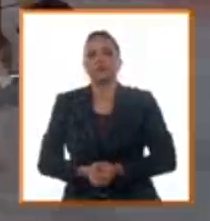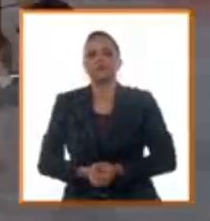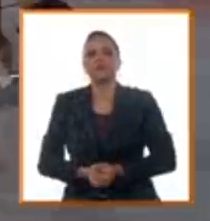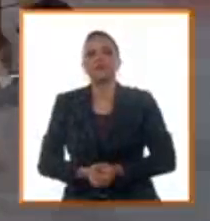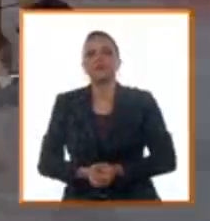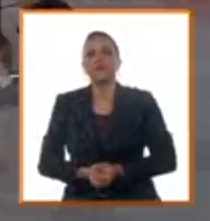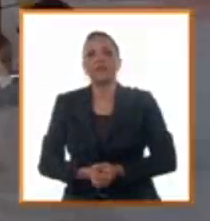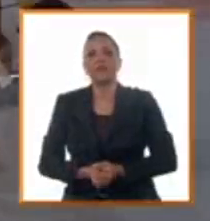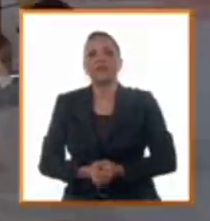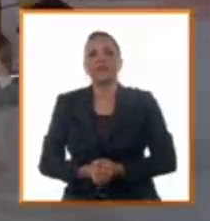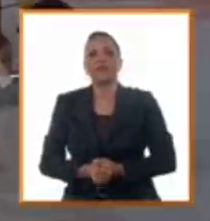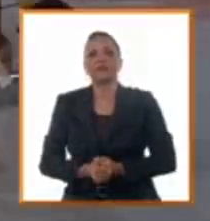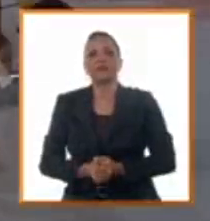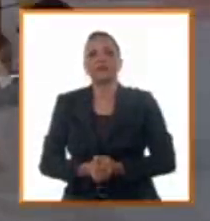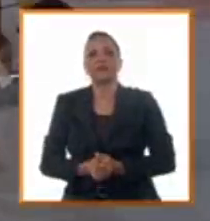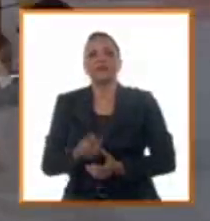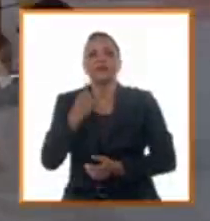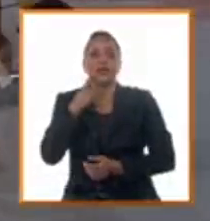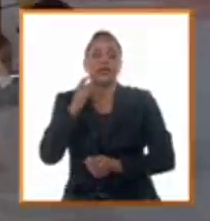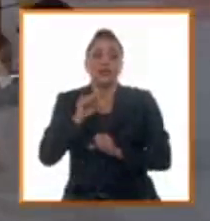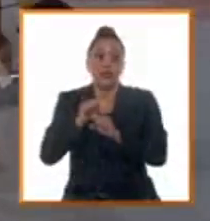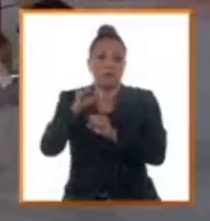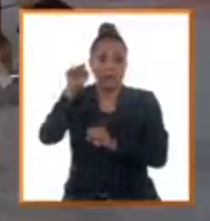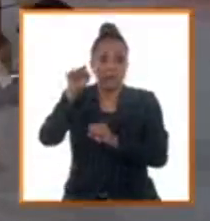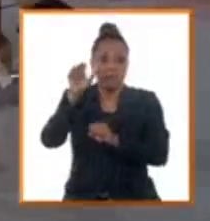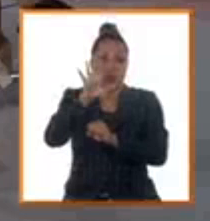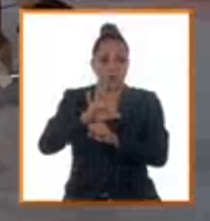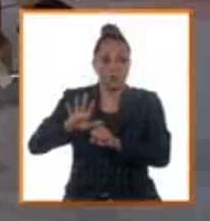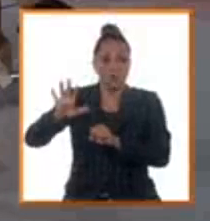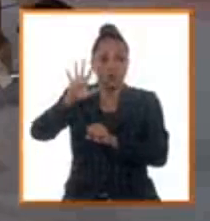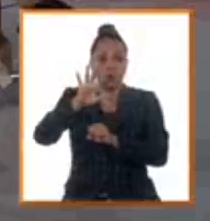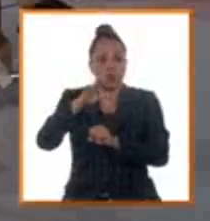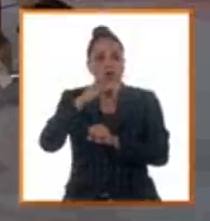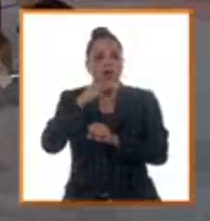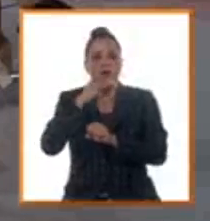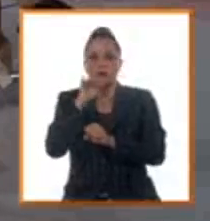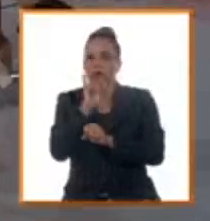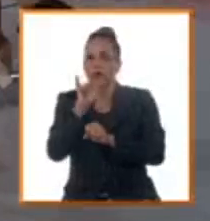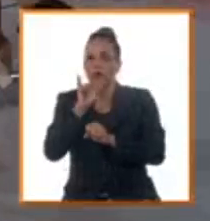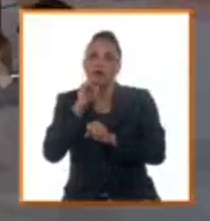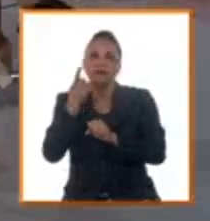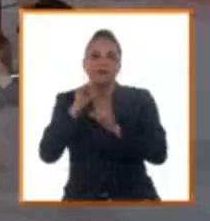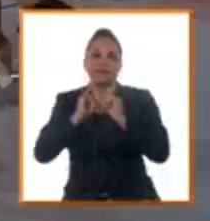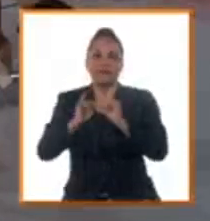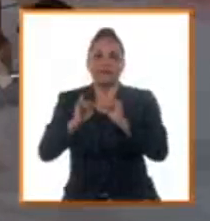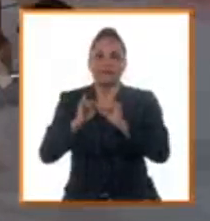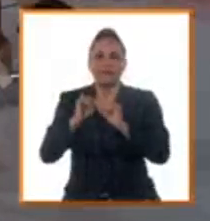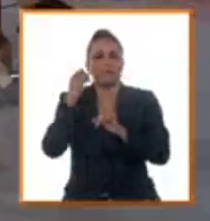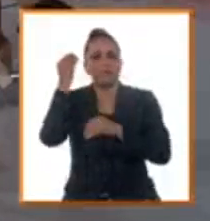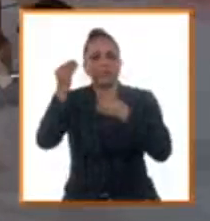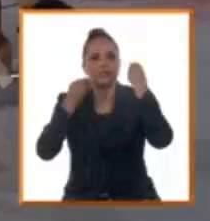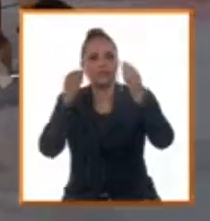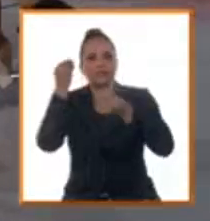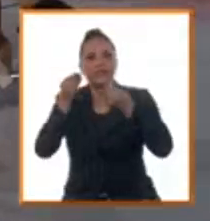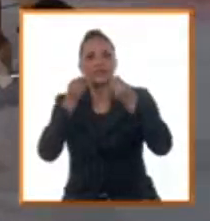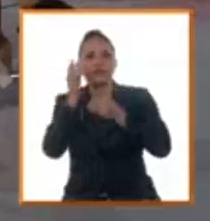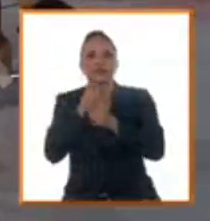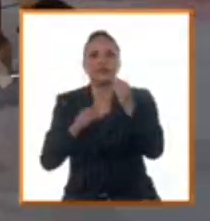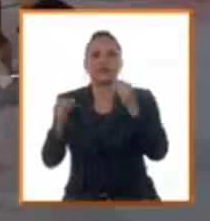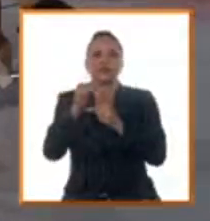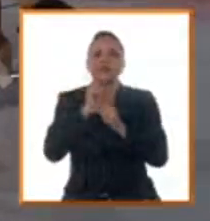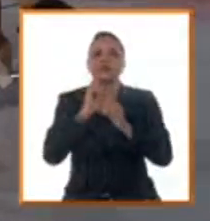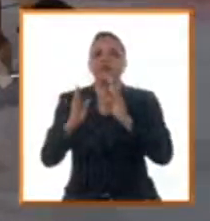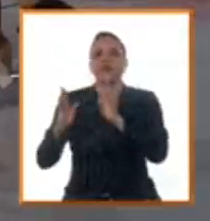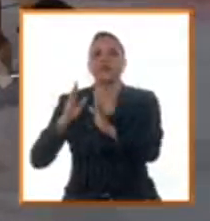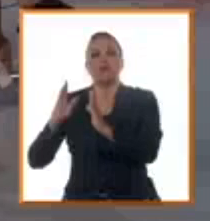El mapa de Argelio va a continuar tomando tonos azules. Esperamos que también las regiones, sobre todo la región occidental, que es la